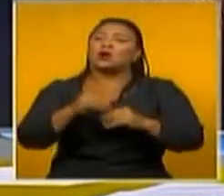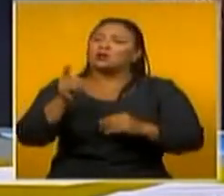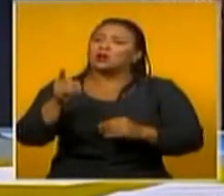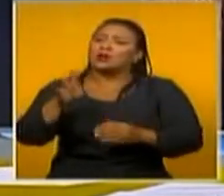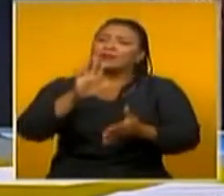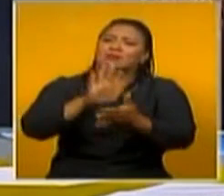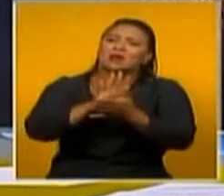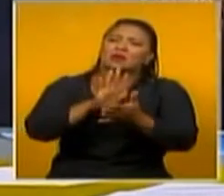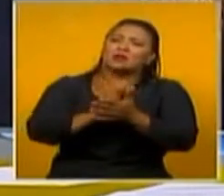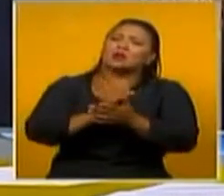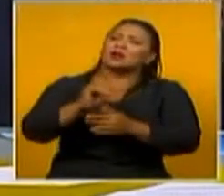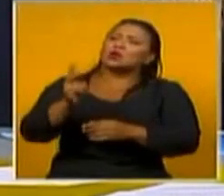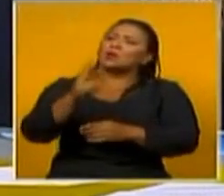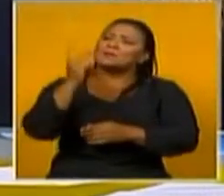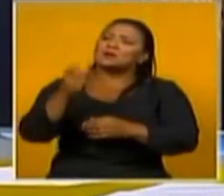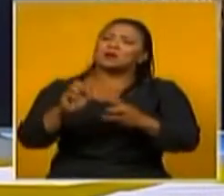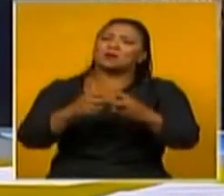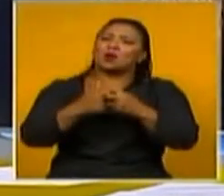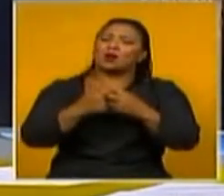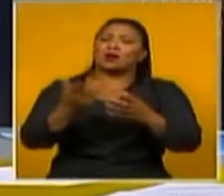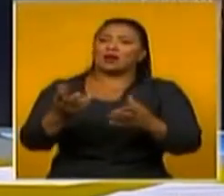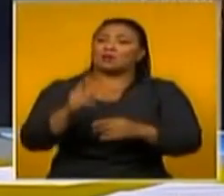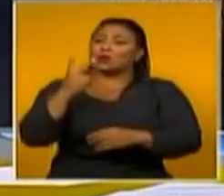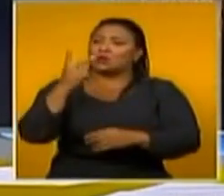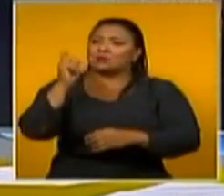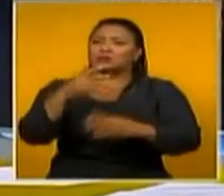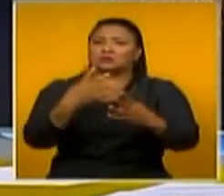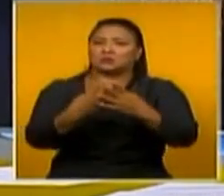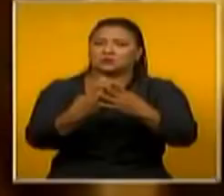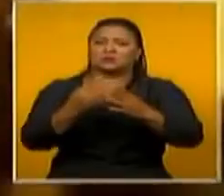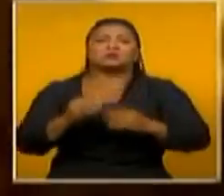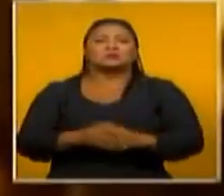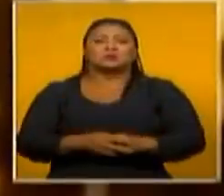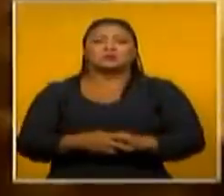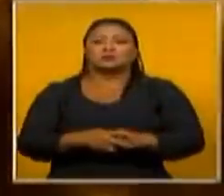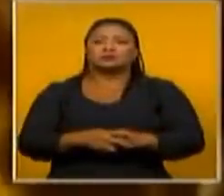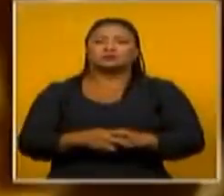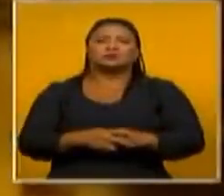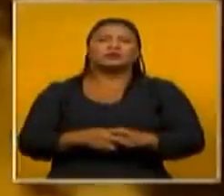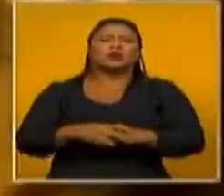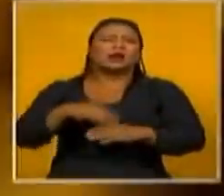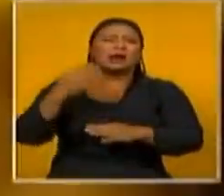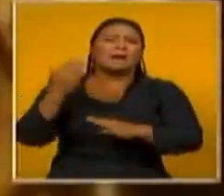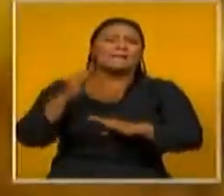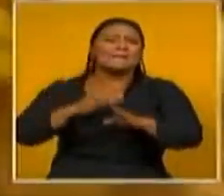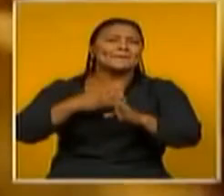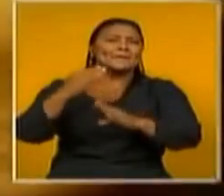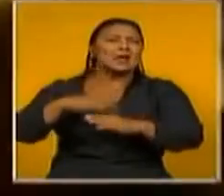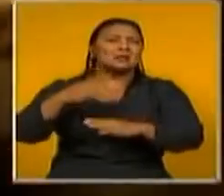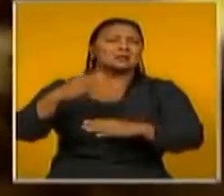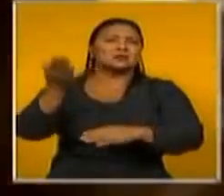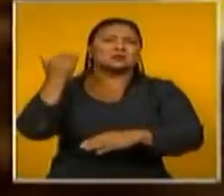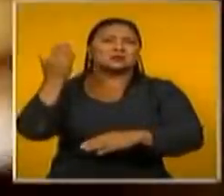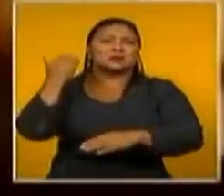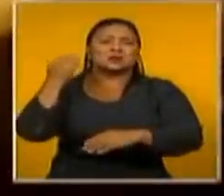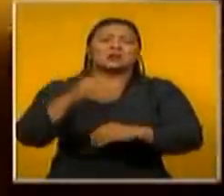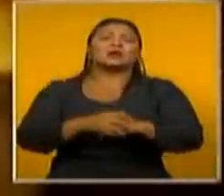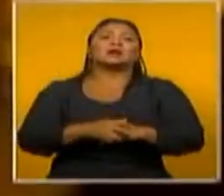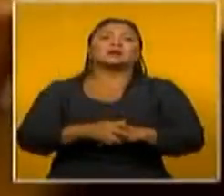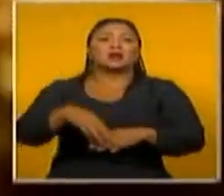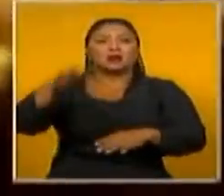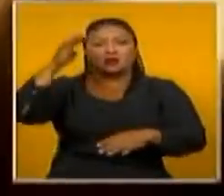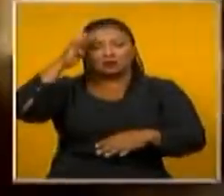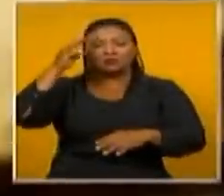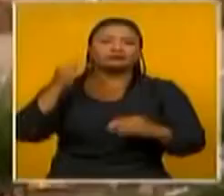una pelea entre ciudadanos. Hay dos detenidos. Hace algunos meses, unidades especializadas de la policía realizaron